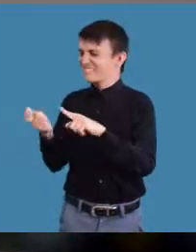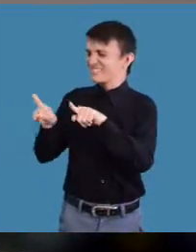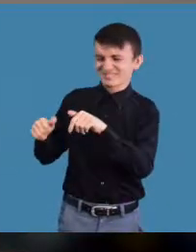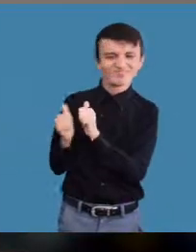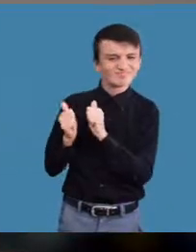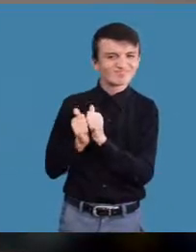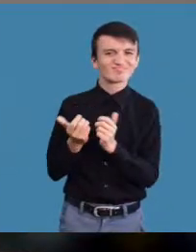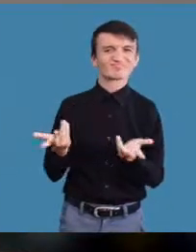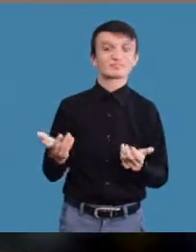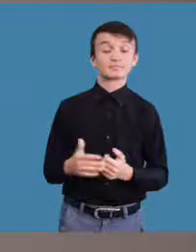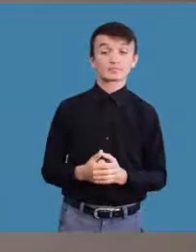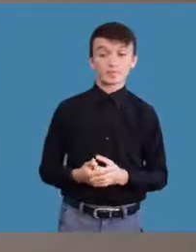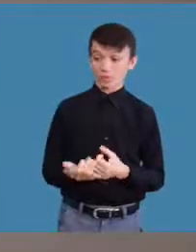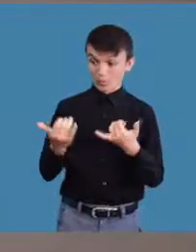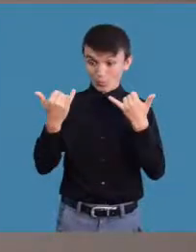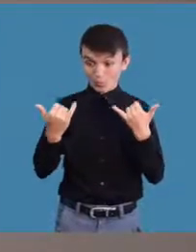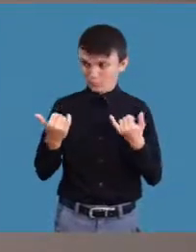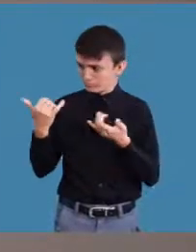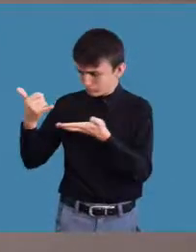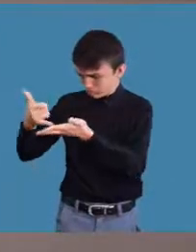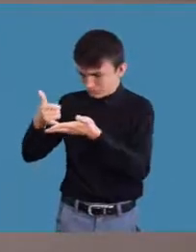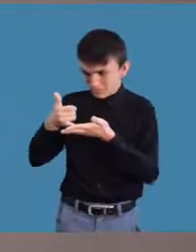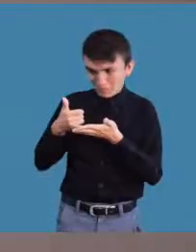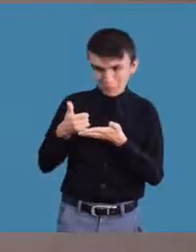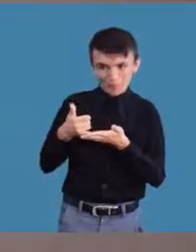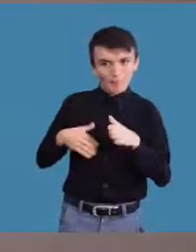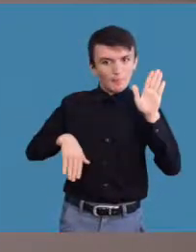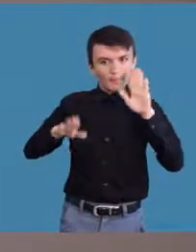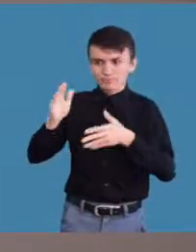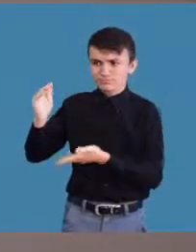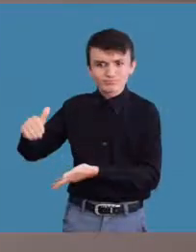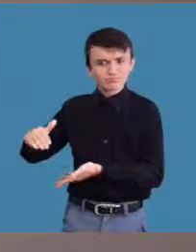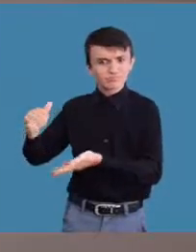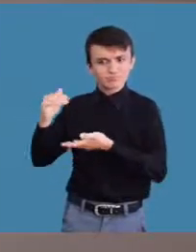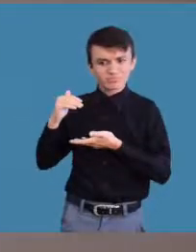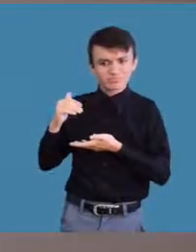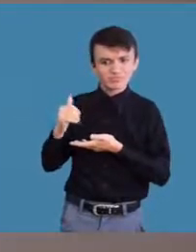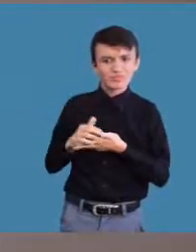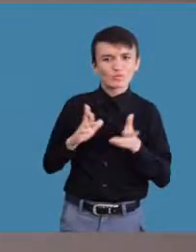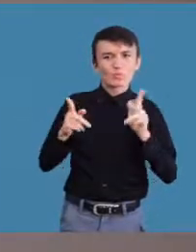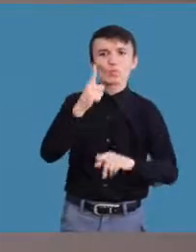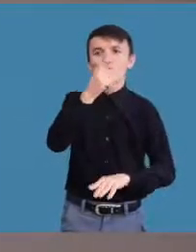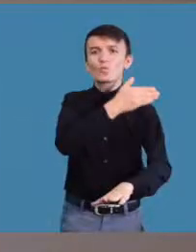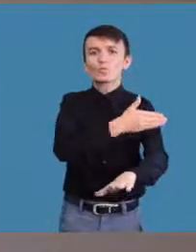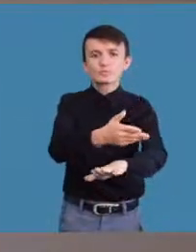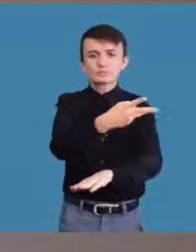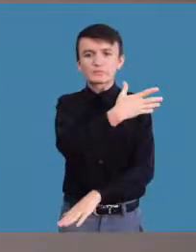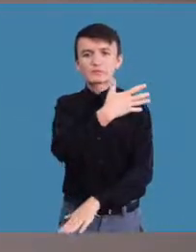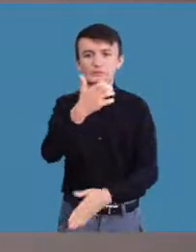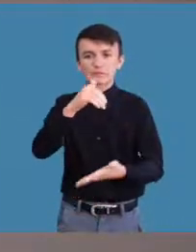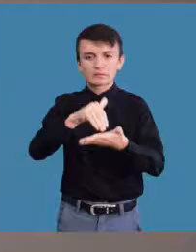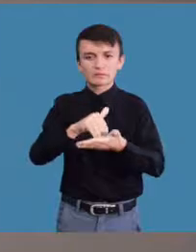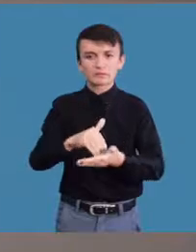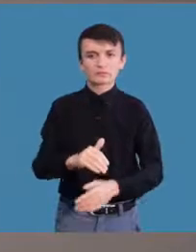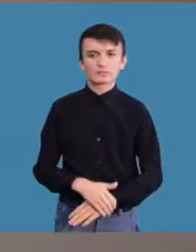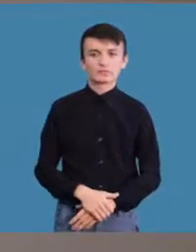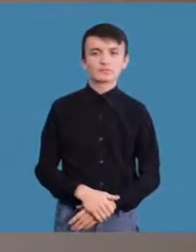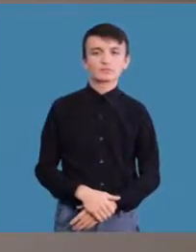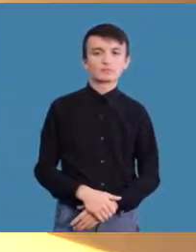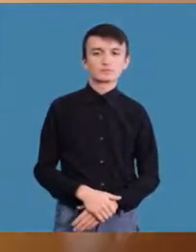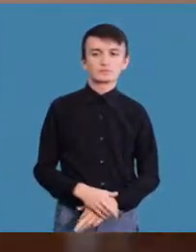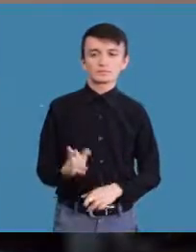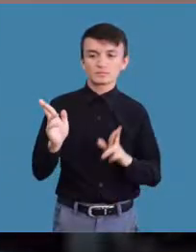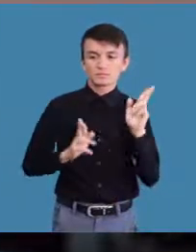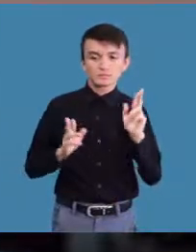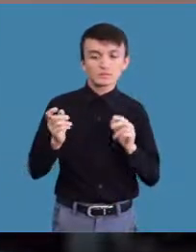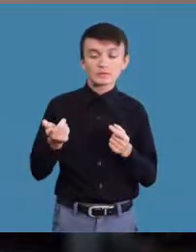sobrinas también. Hoy me gané el premio mayor que estaba rifando, que es de 1.500.000 pesos. Se